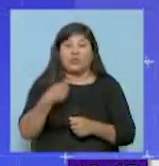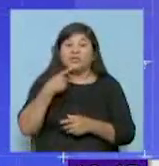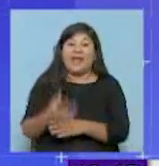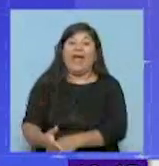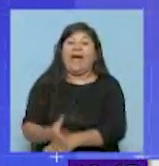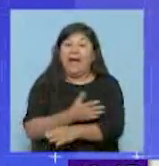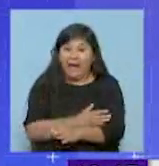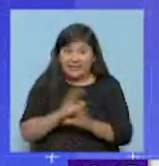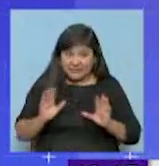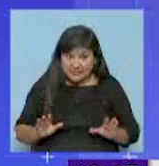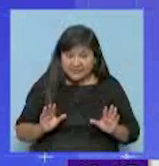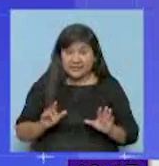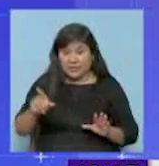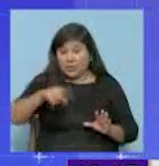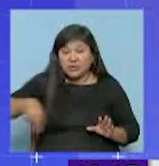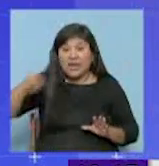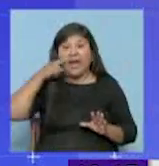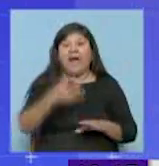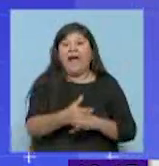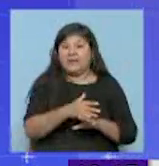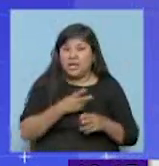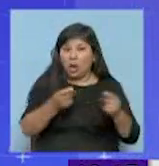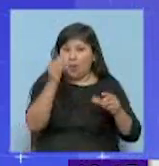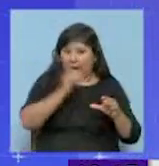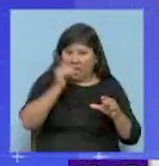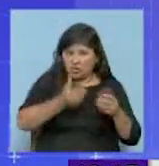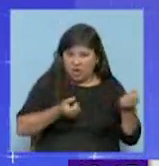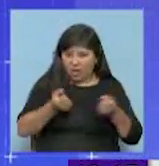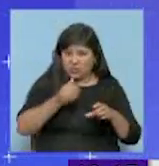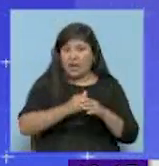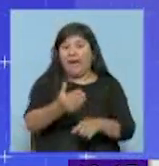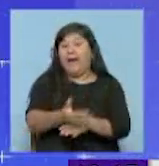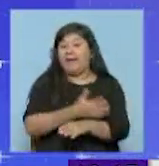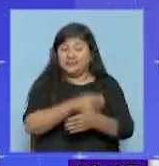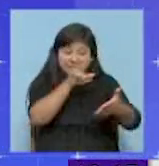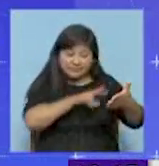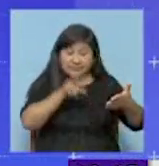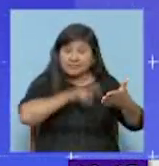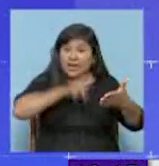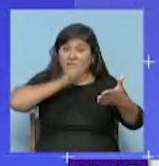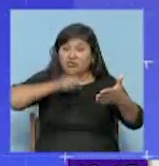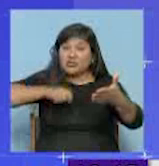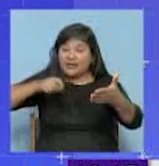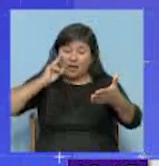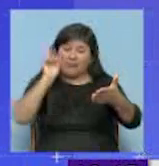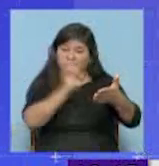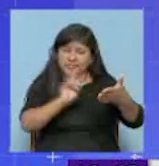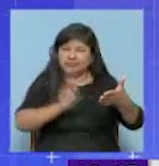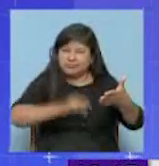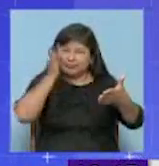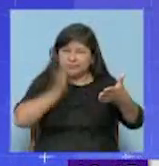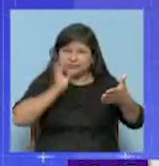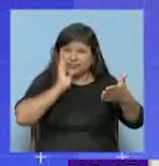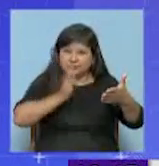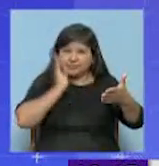ahorro. Leer atentamente el contrato antes de suscribirlo. Asesorarse acerca